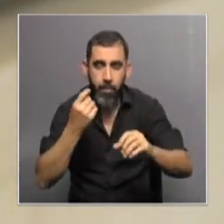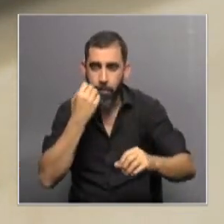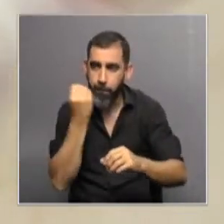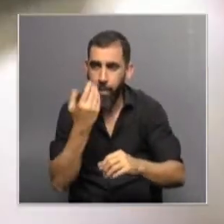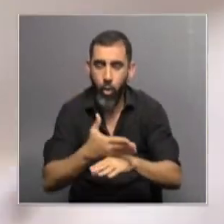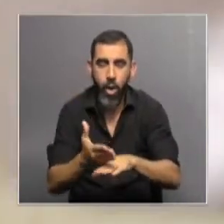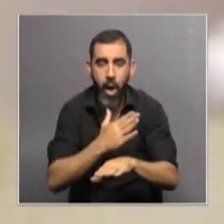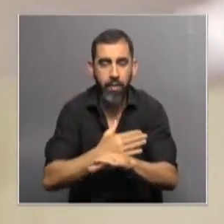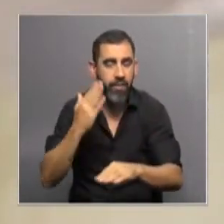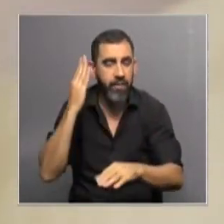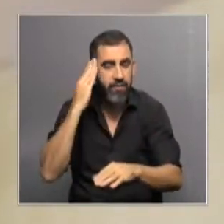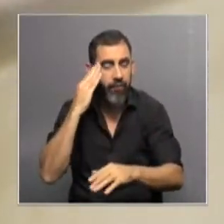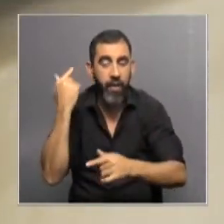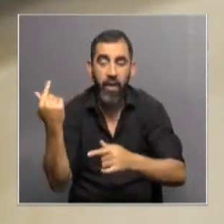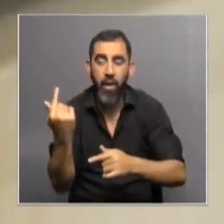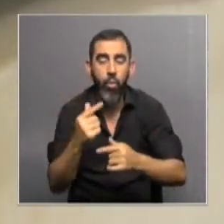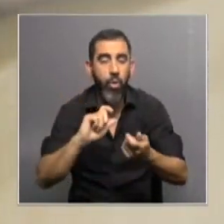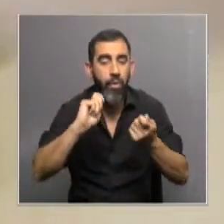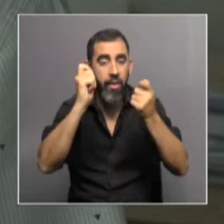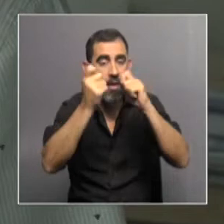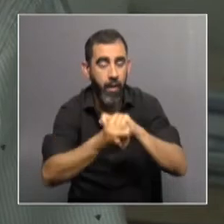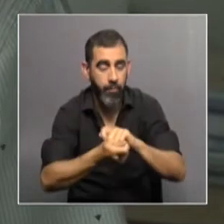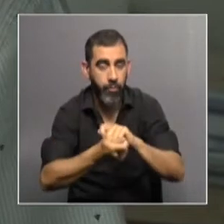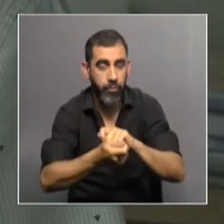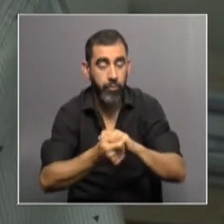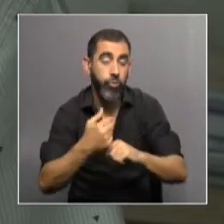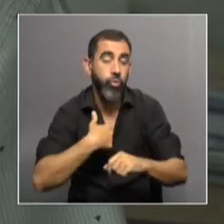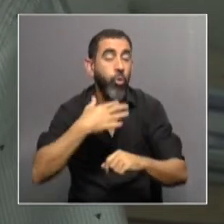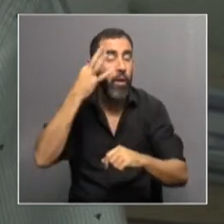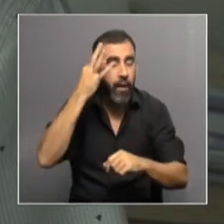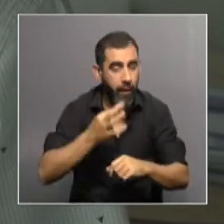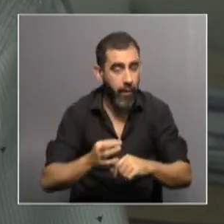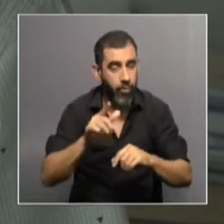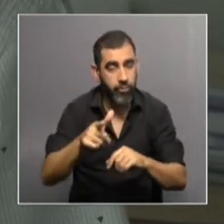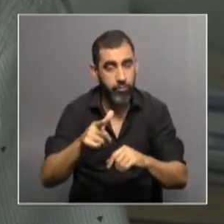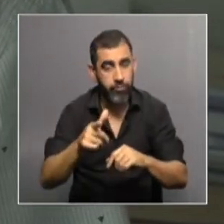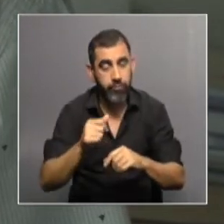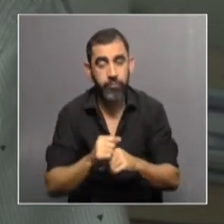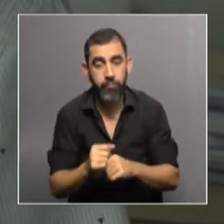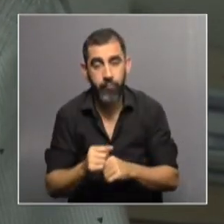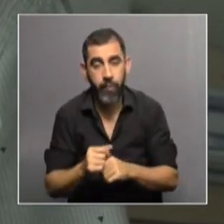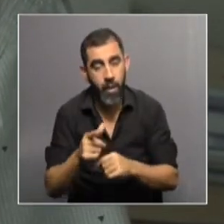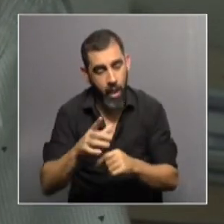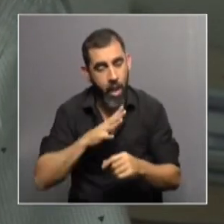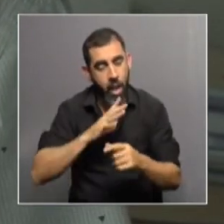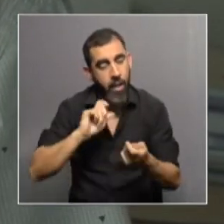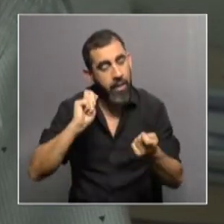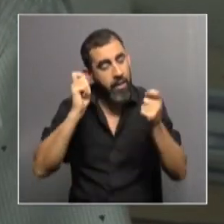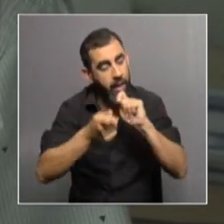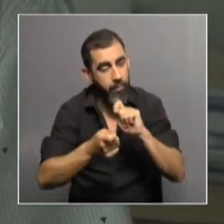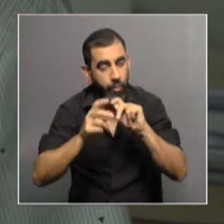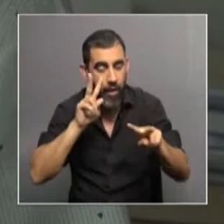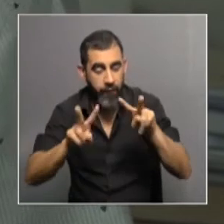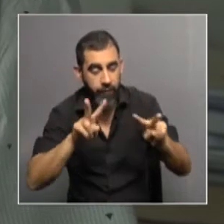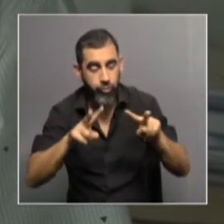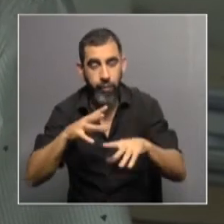la significación de cada una de las variantes que hay en los exorbanes yo creo que claramente es un cambio de paradigma en lo que hace